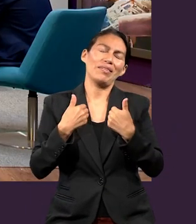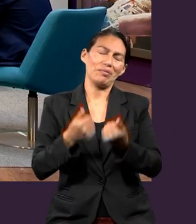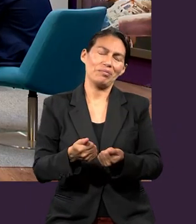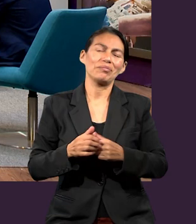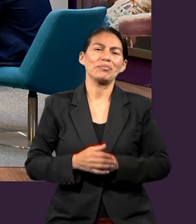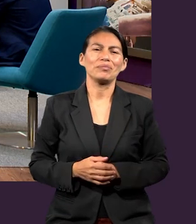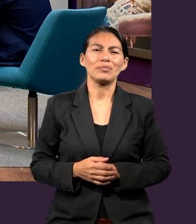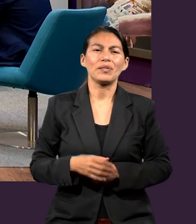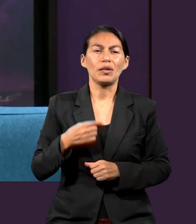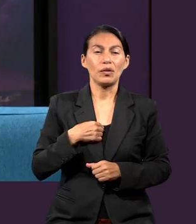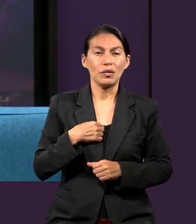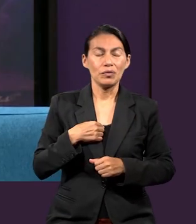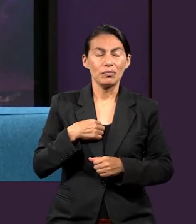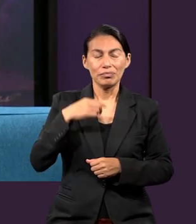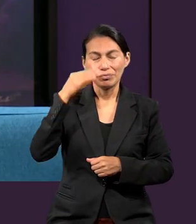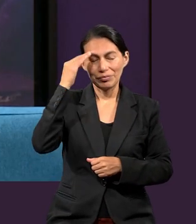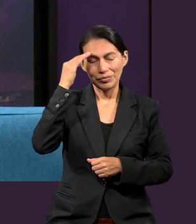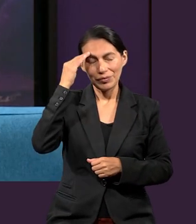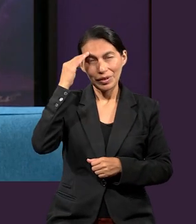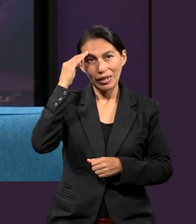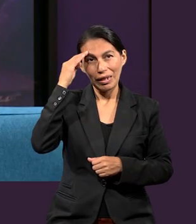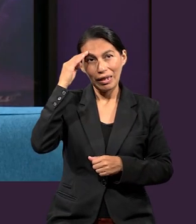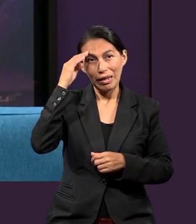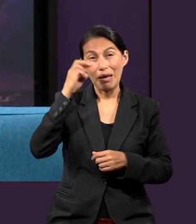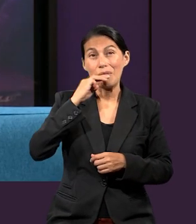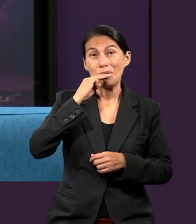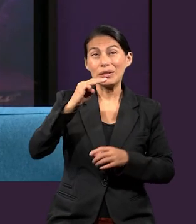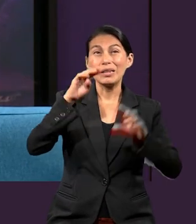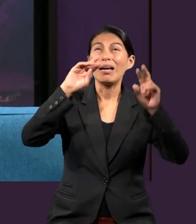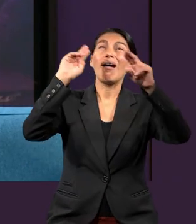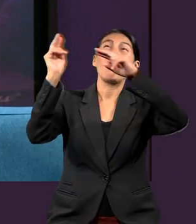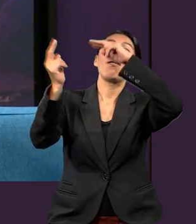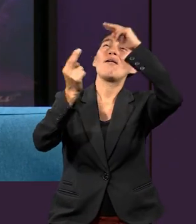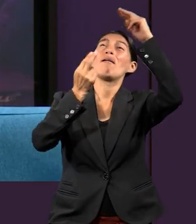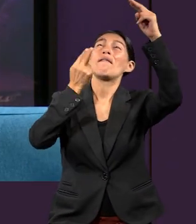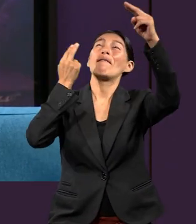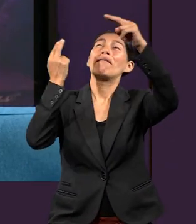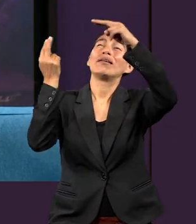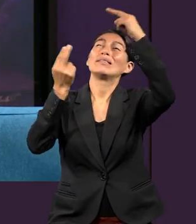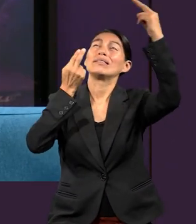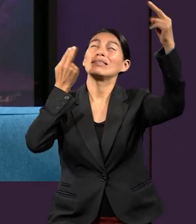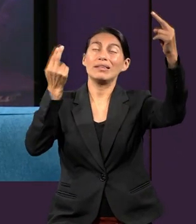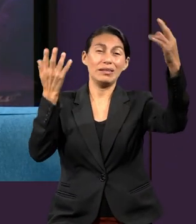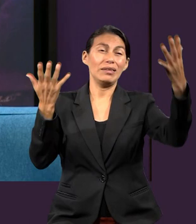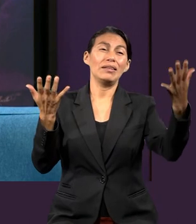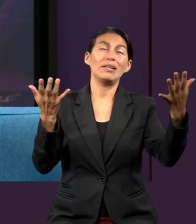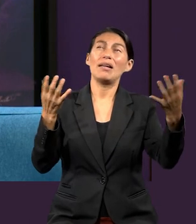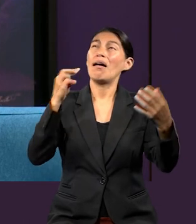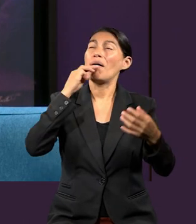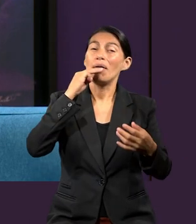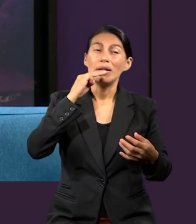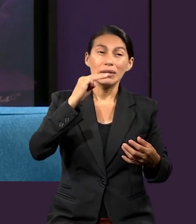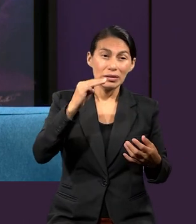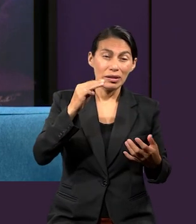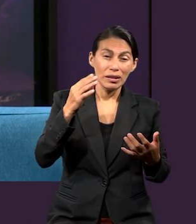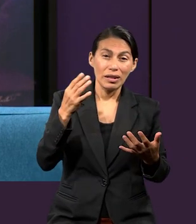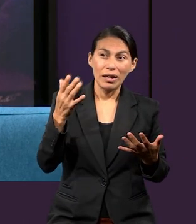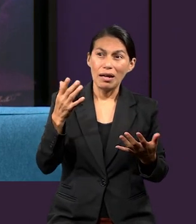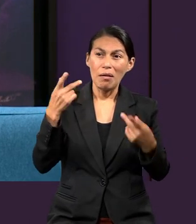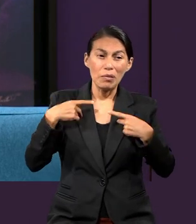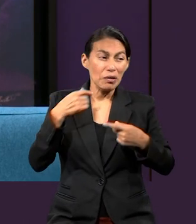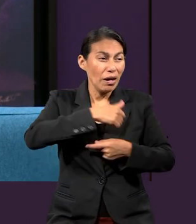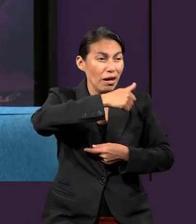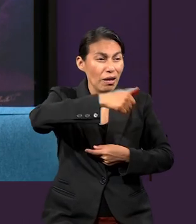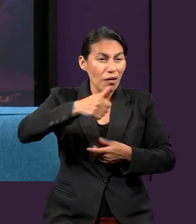con que hay un mensaje cósmico. Un mensaje universal. Un mensaje que ayuda